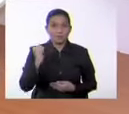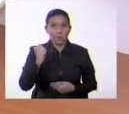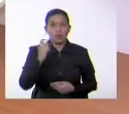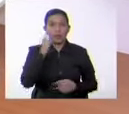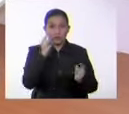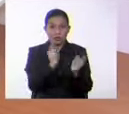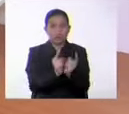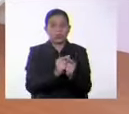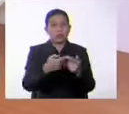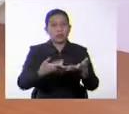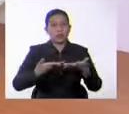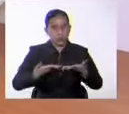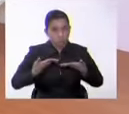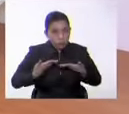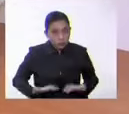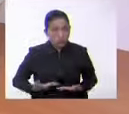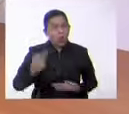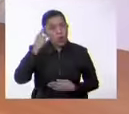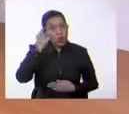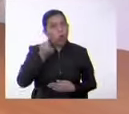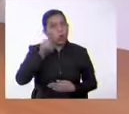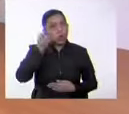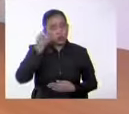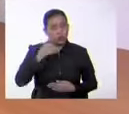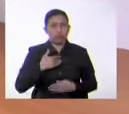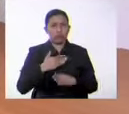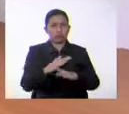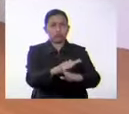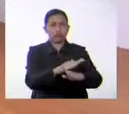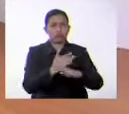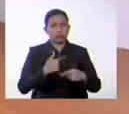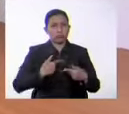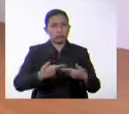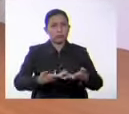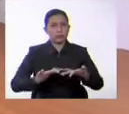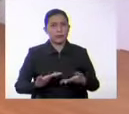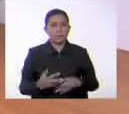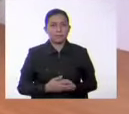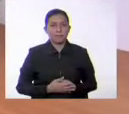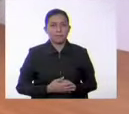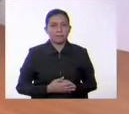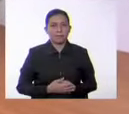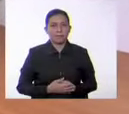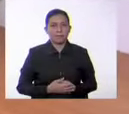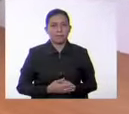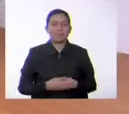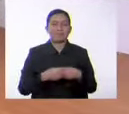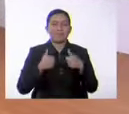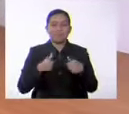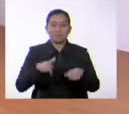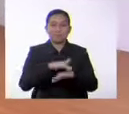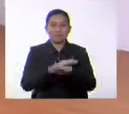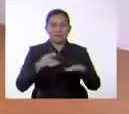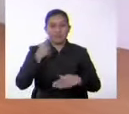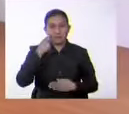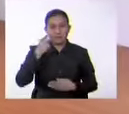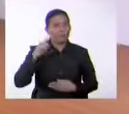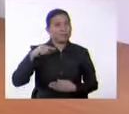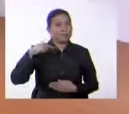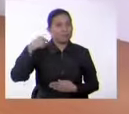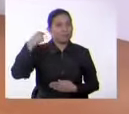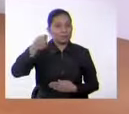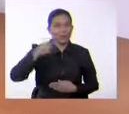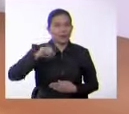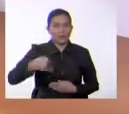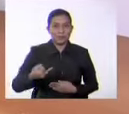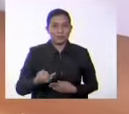los derechos humanos, comprenderlos para exigirlos, hacerlos valer. Con eso nosotros finalizamos y nos vemos el próximo